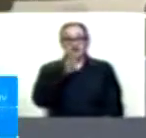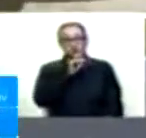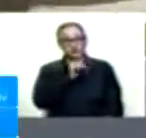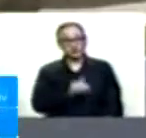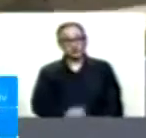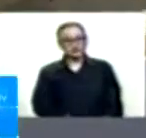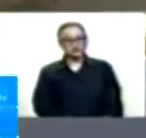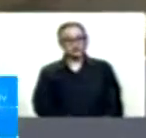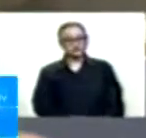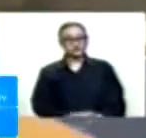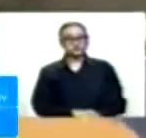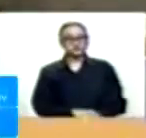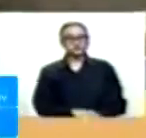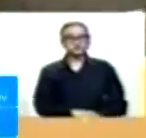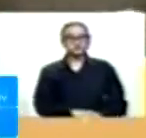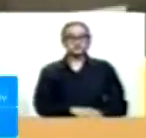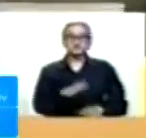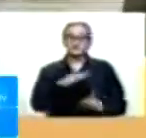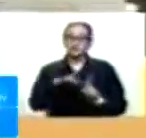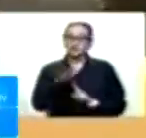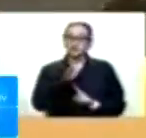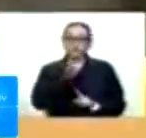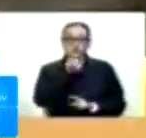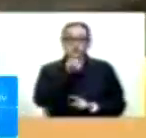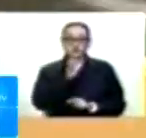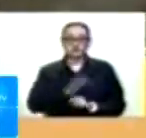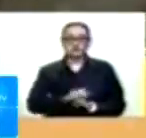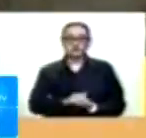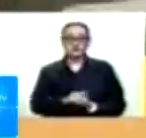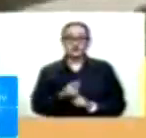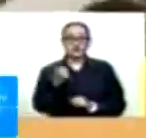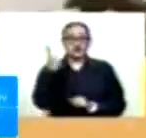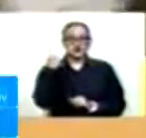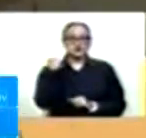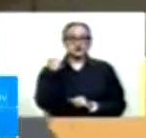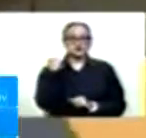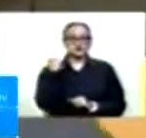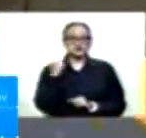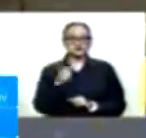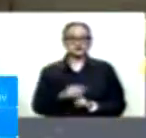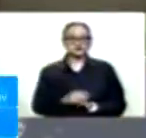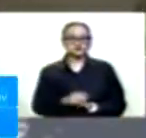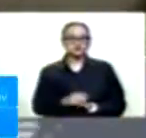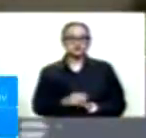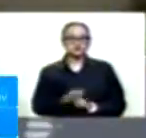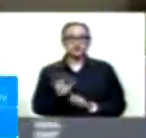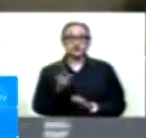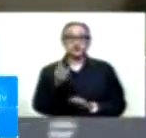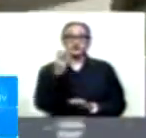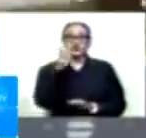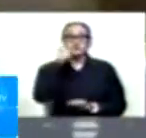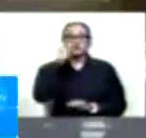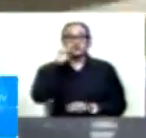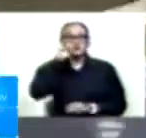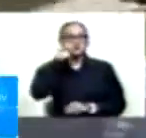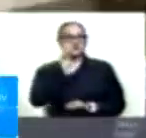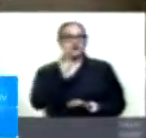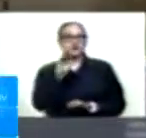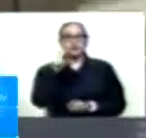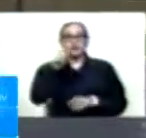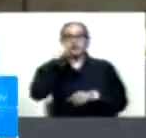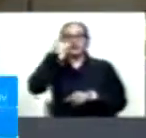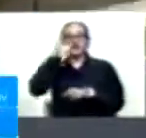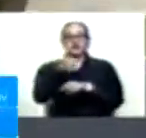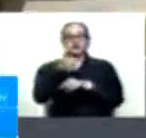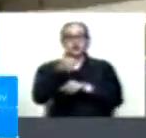estado. Allí se presentó esa situación irregular. En ese retén policial solamente lo que había eran tres custodios, con